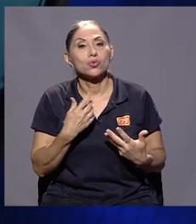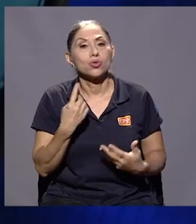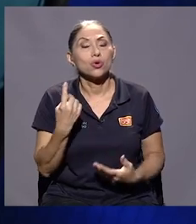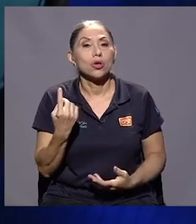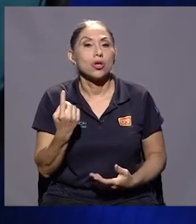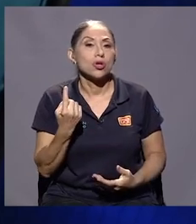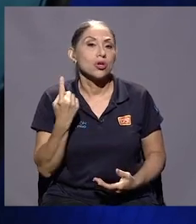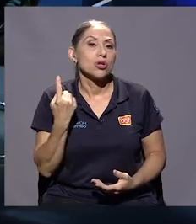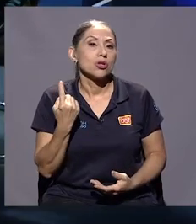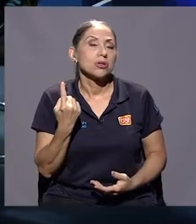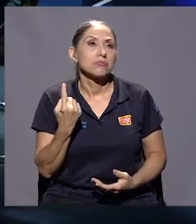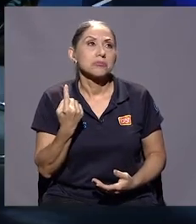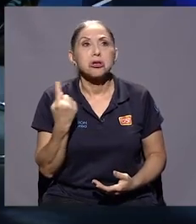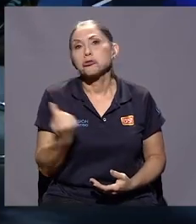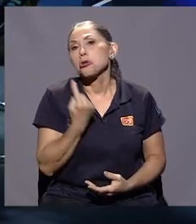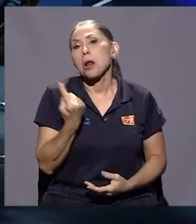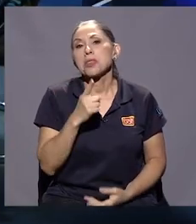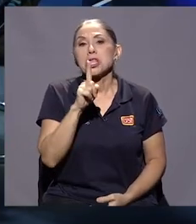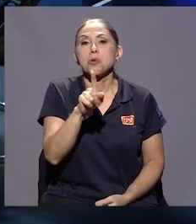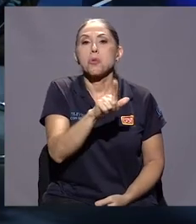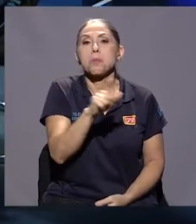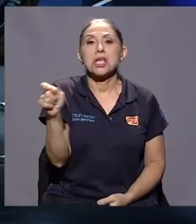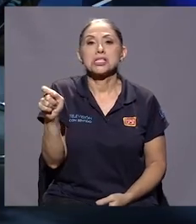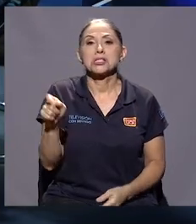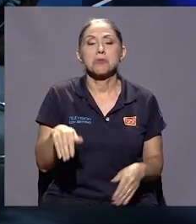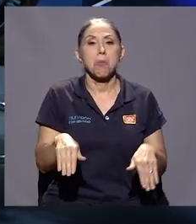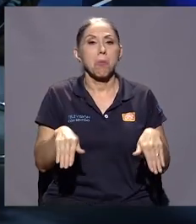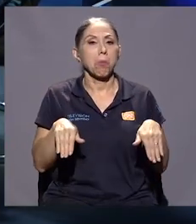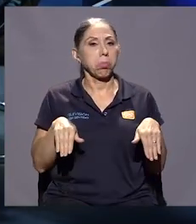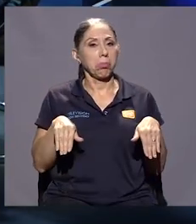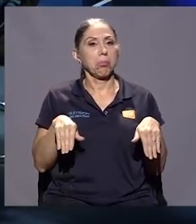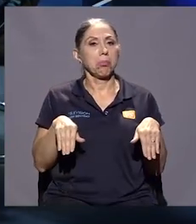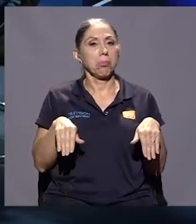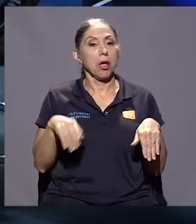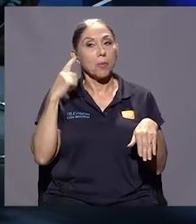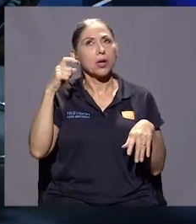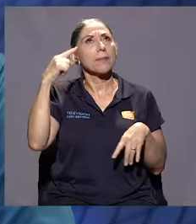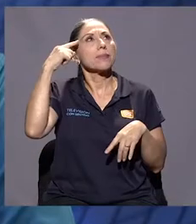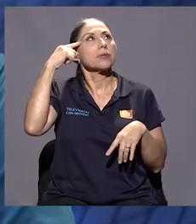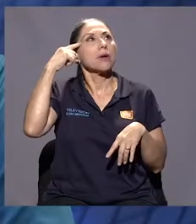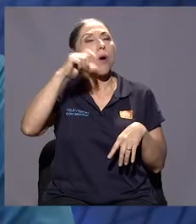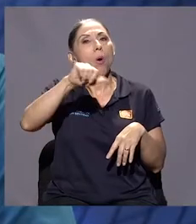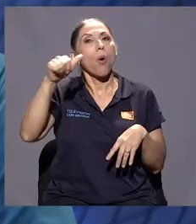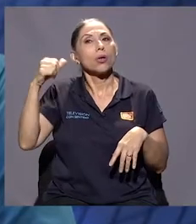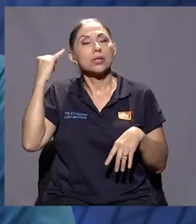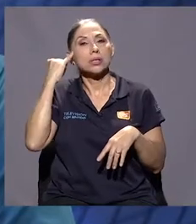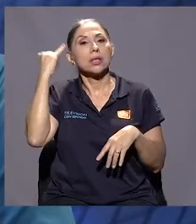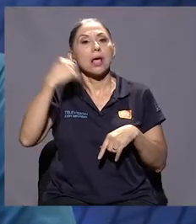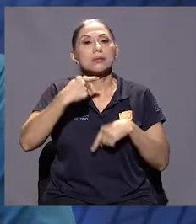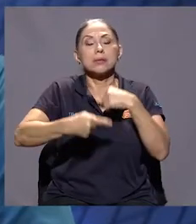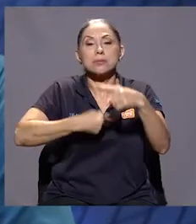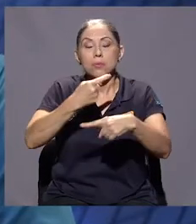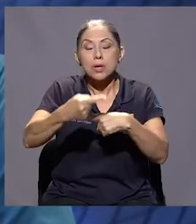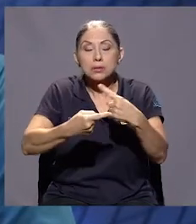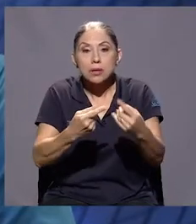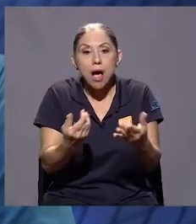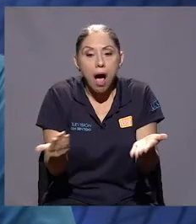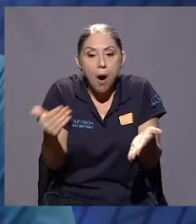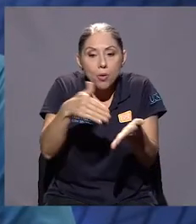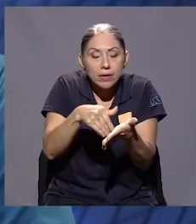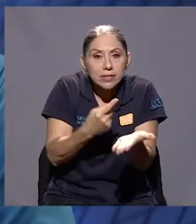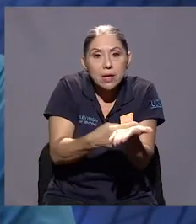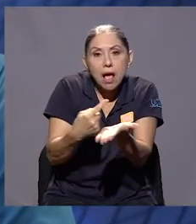sin hacer algo sin hacer actividades concretas y entonces reenfocar nosotros